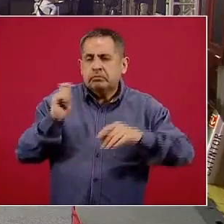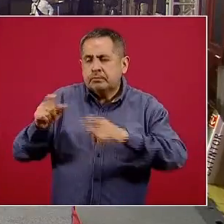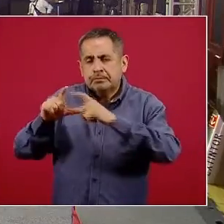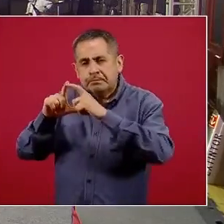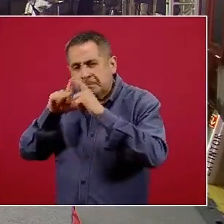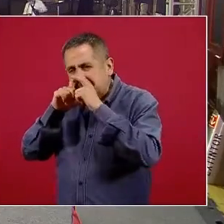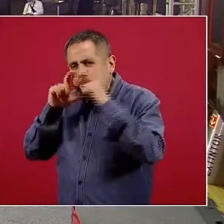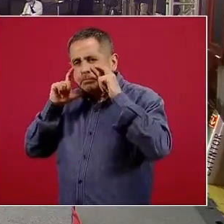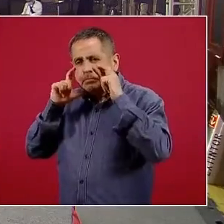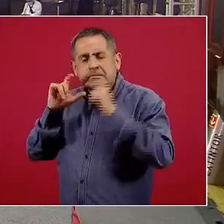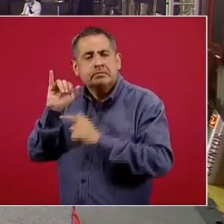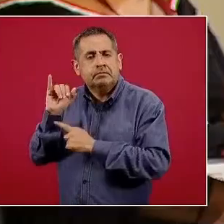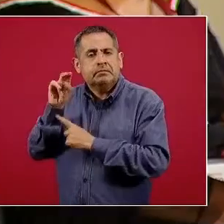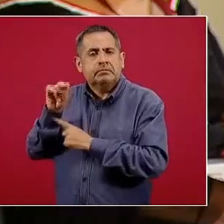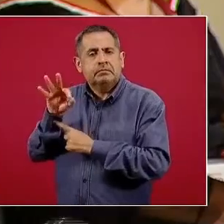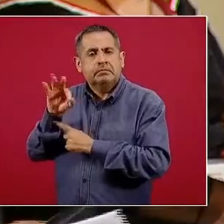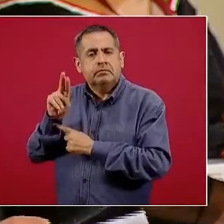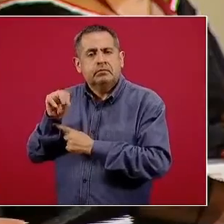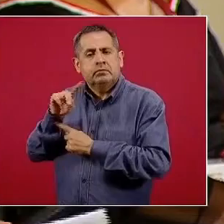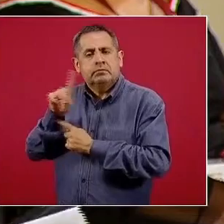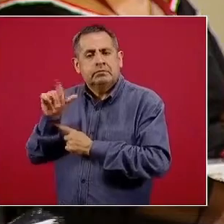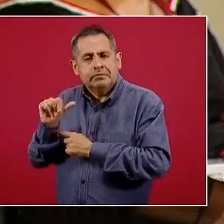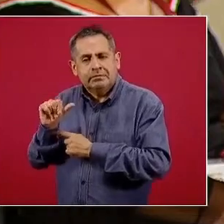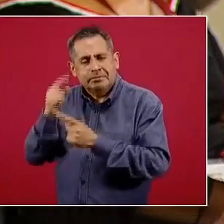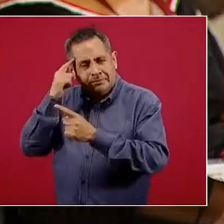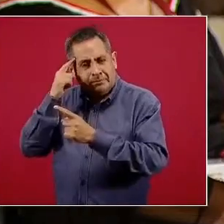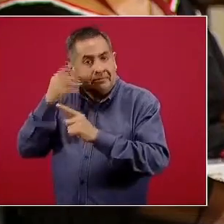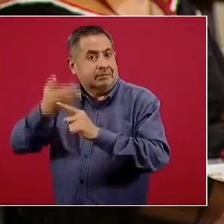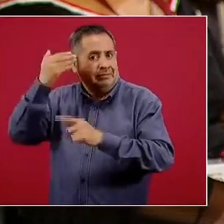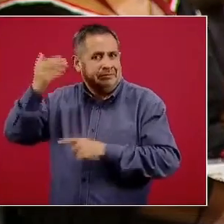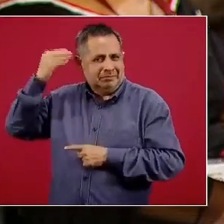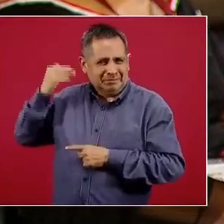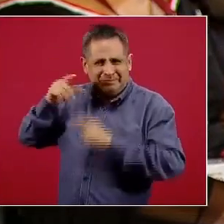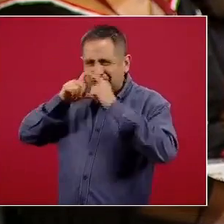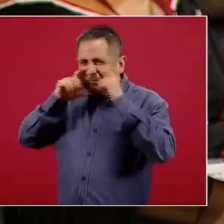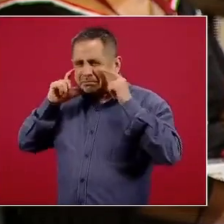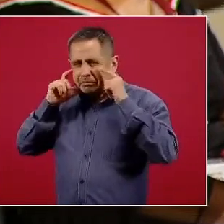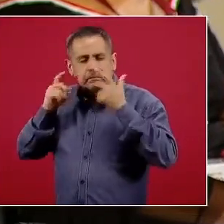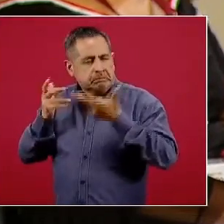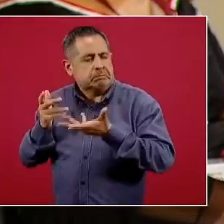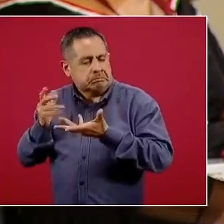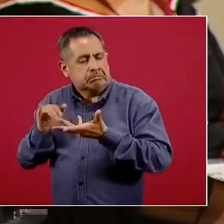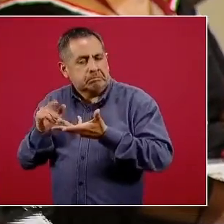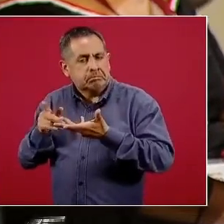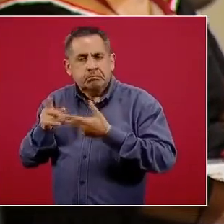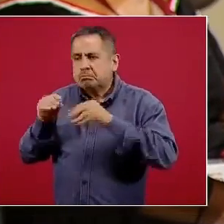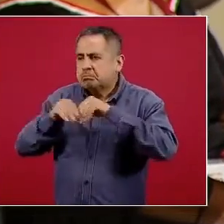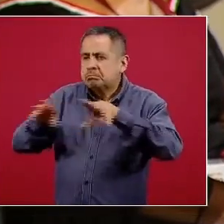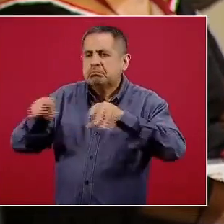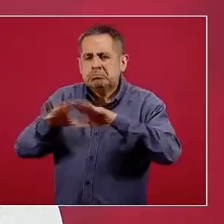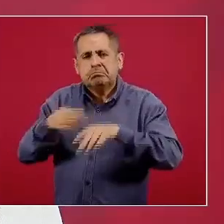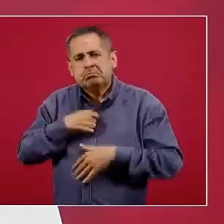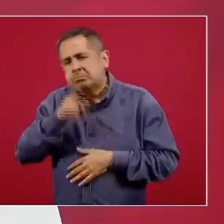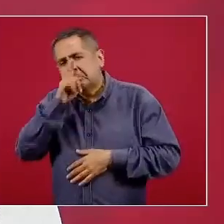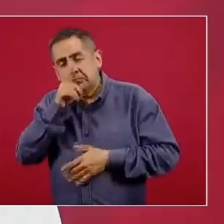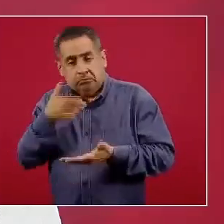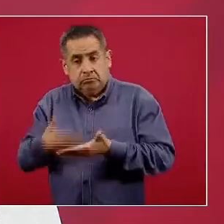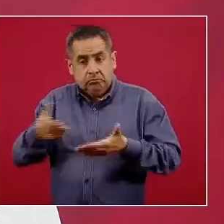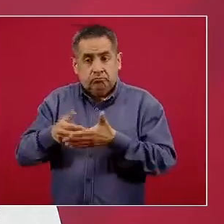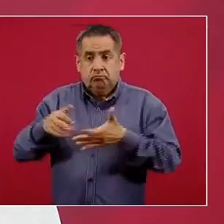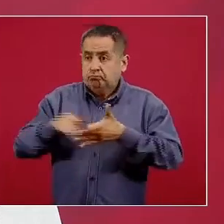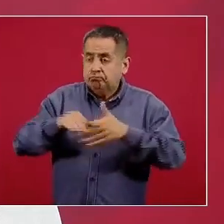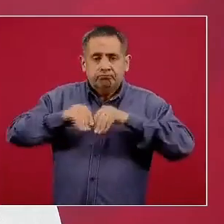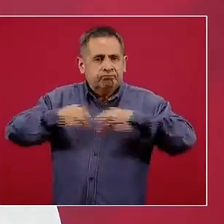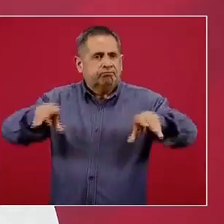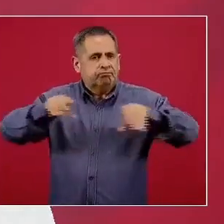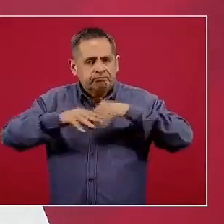a la población, tomando en cuenta que en años anteriores sí se hacía, pero no con la regularidad que hoy se va a hacer, ¿cuál